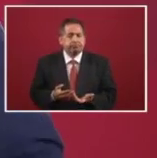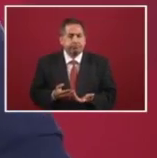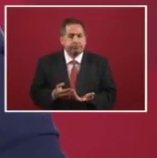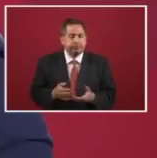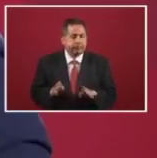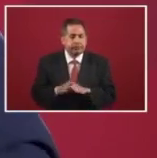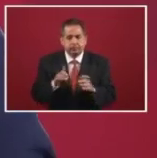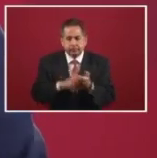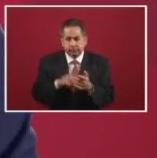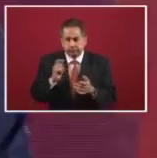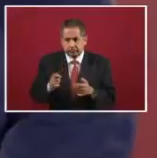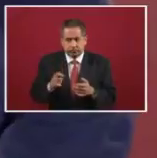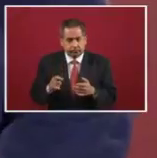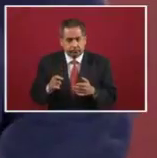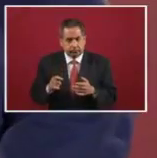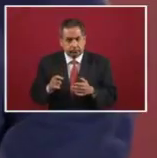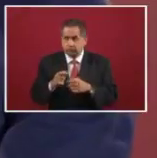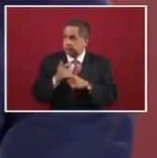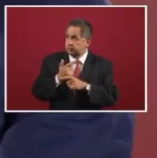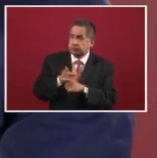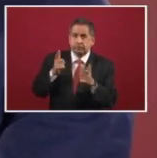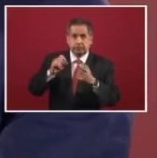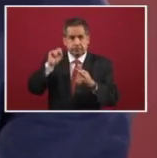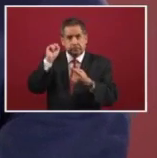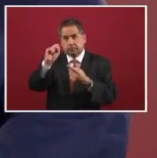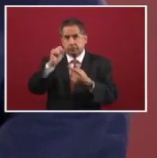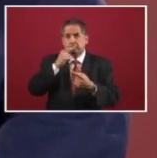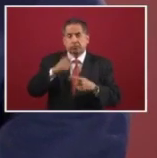el que se garantice la libertad sindical.